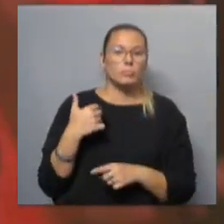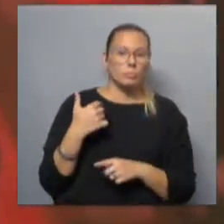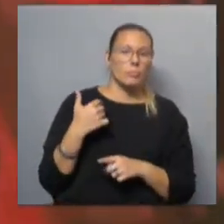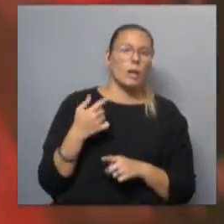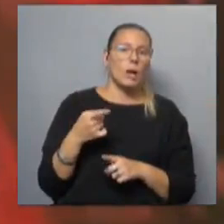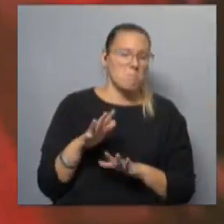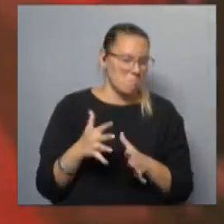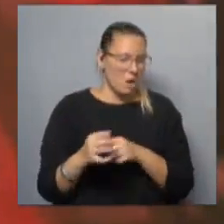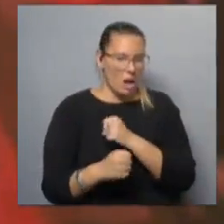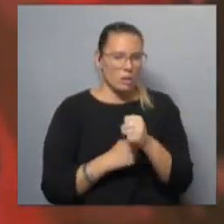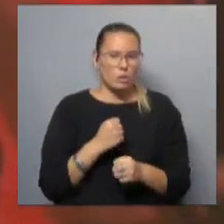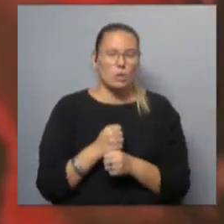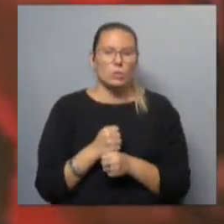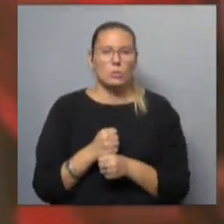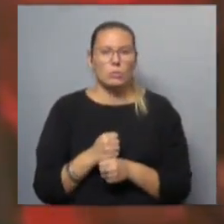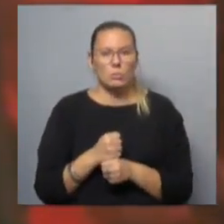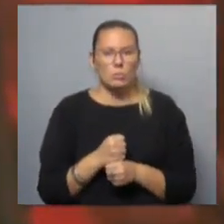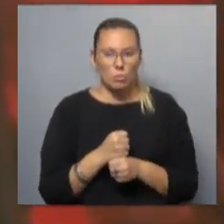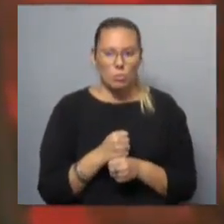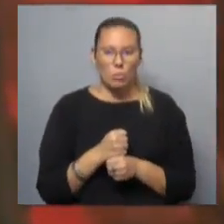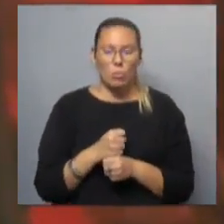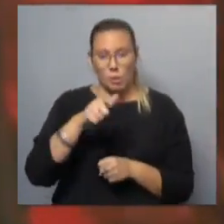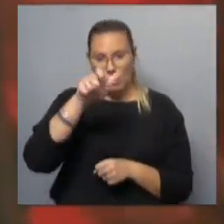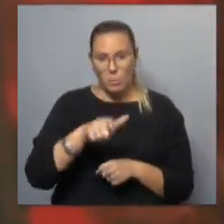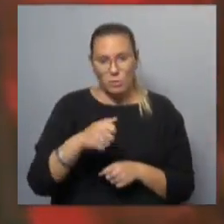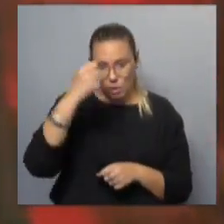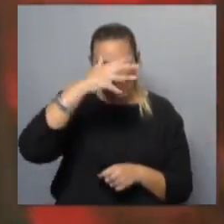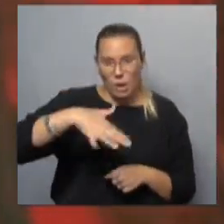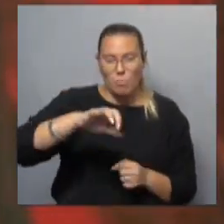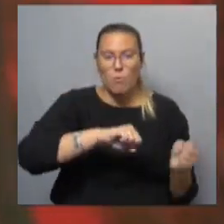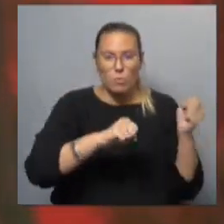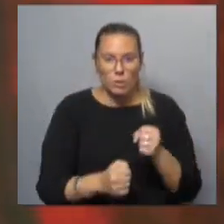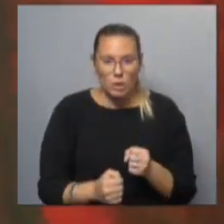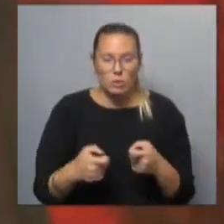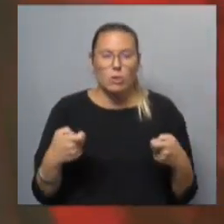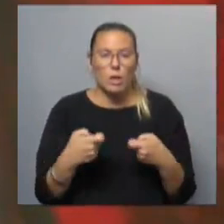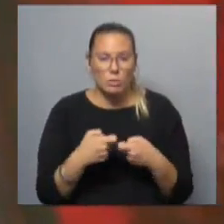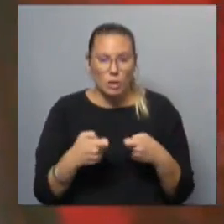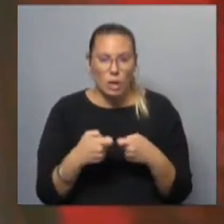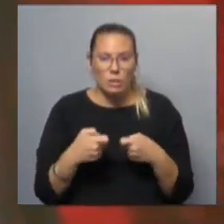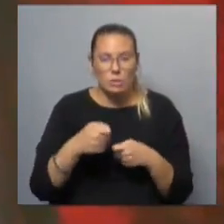esos años, que un estanciero muy importante, fundador de la Asociación Rural, Domingo